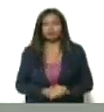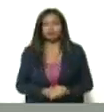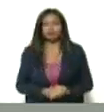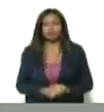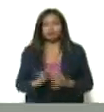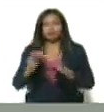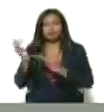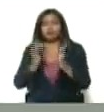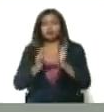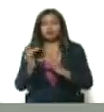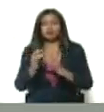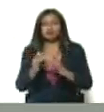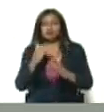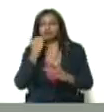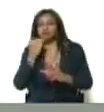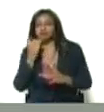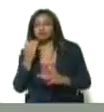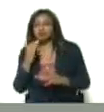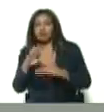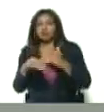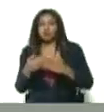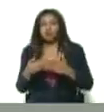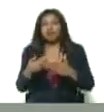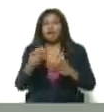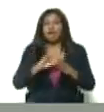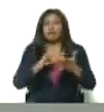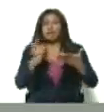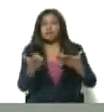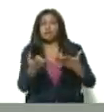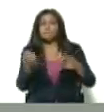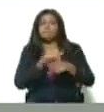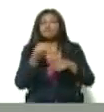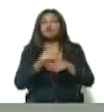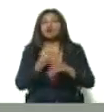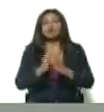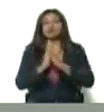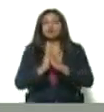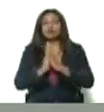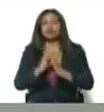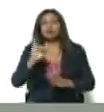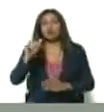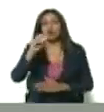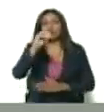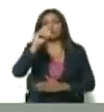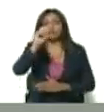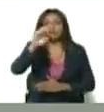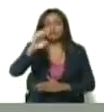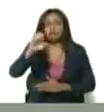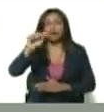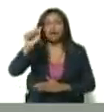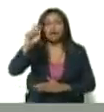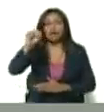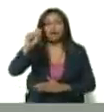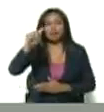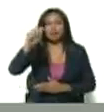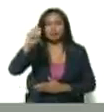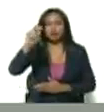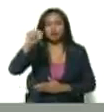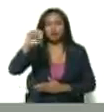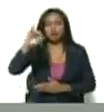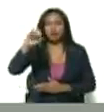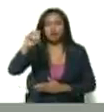Jesús, aproximación histórica. Recomiendo este libro, lo pueden buscar, José Antonio Págola. Pueden buscar ahorita mismo, lo voy